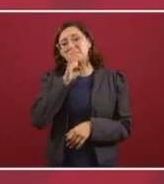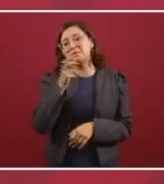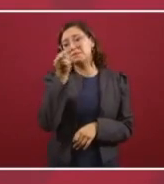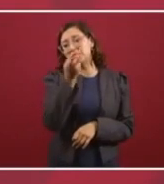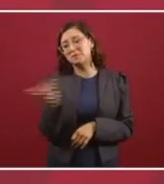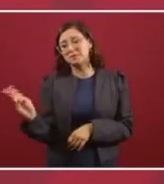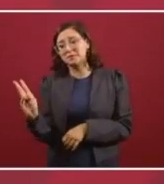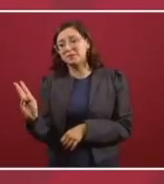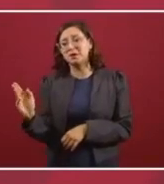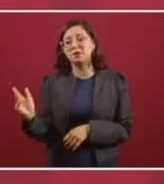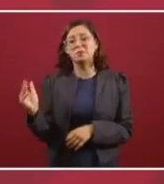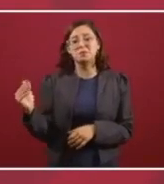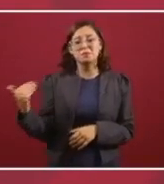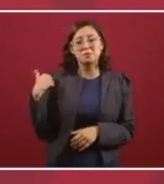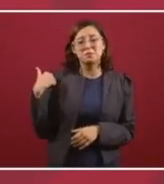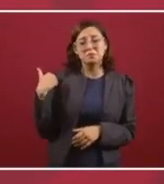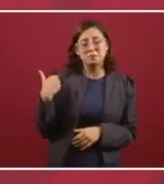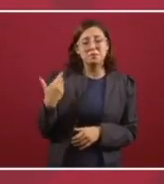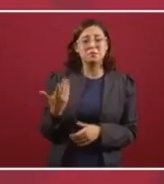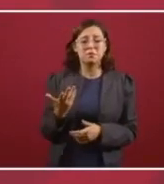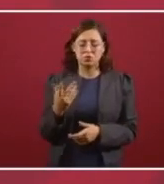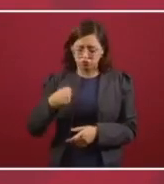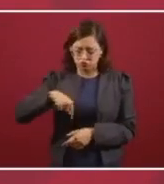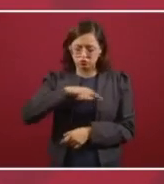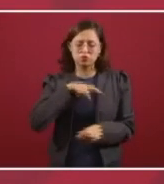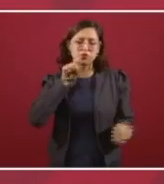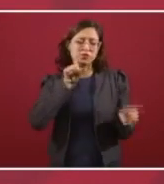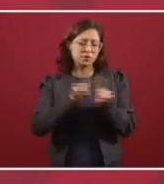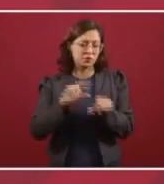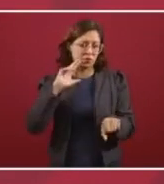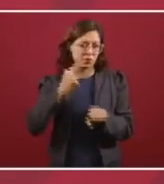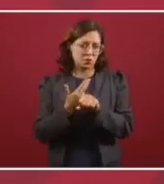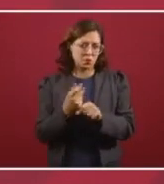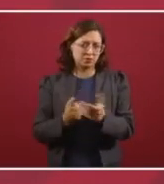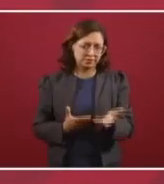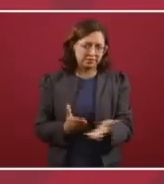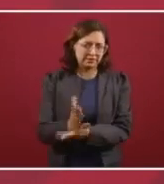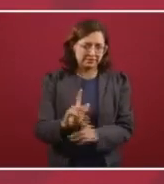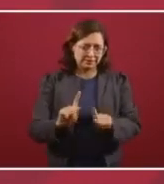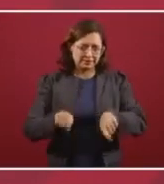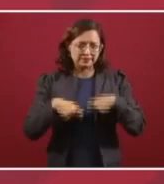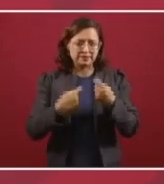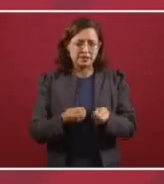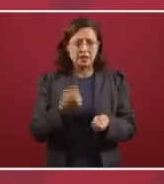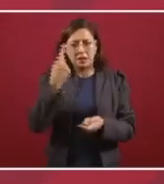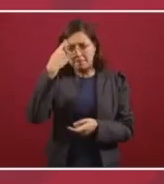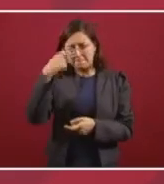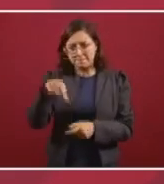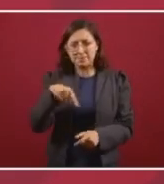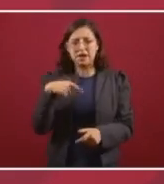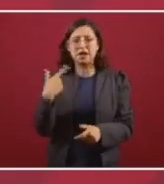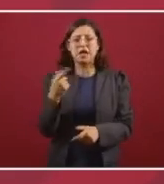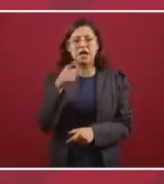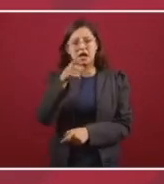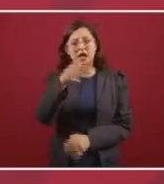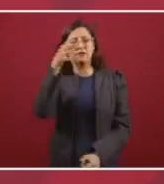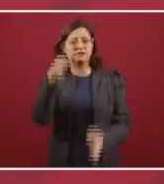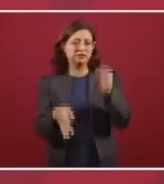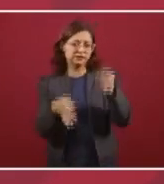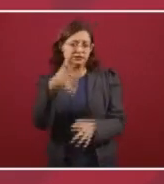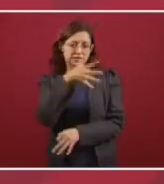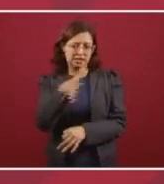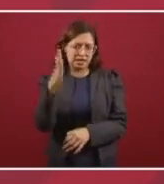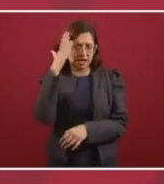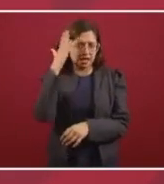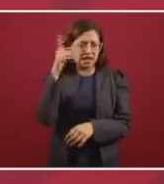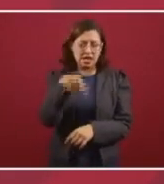que interviniéramos para tener una reunión con el fiscal general